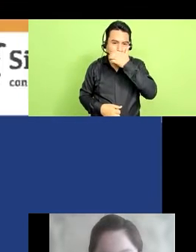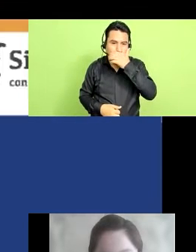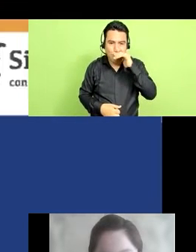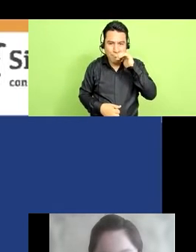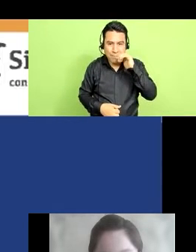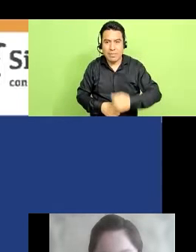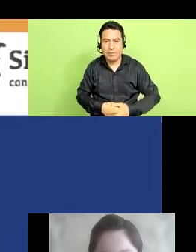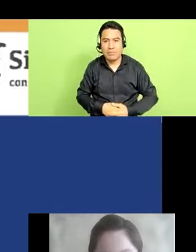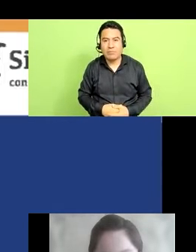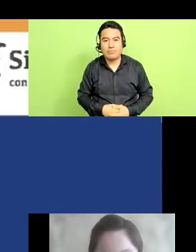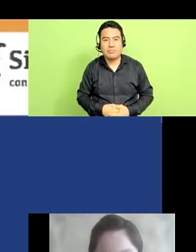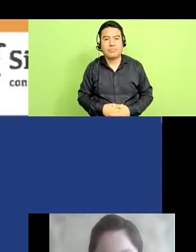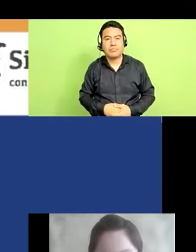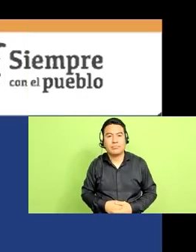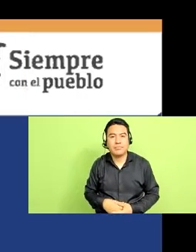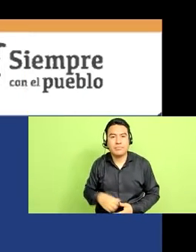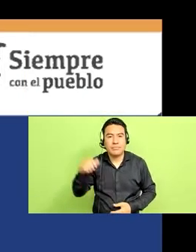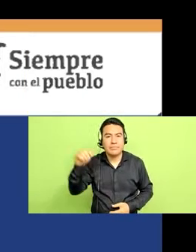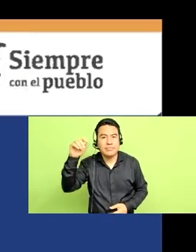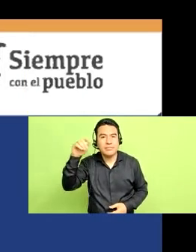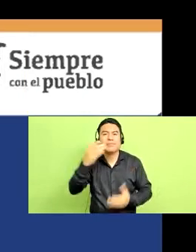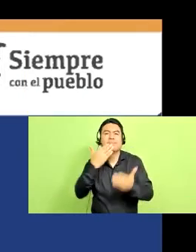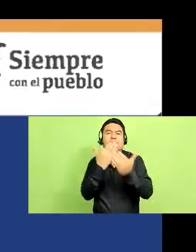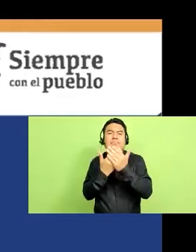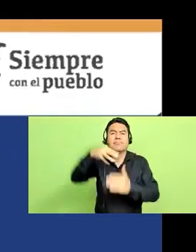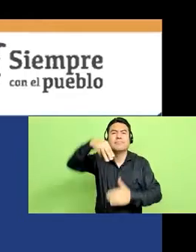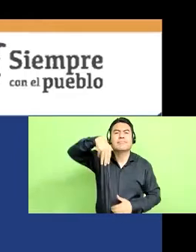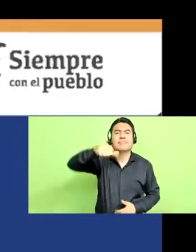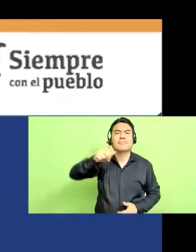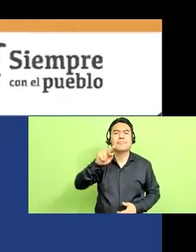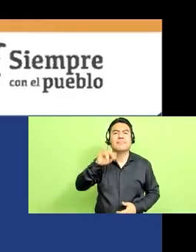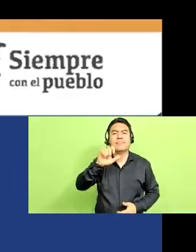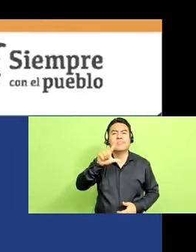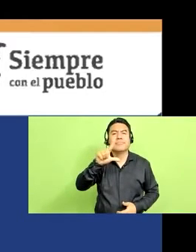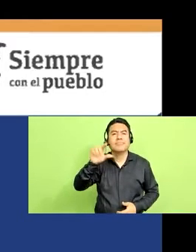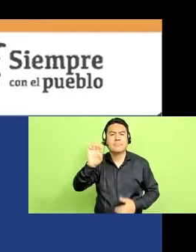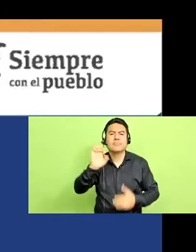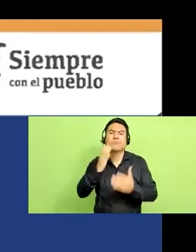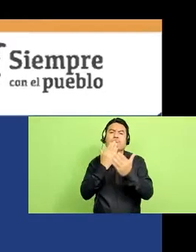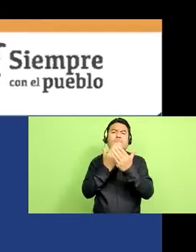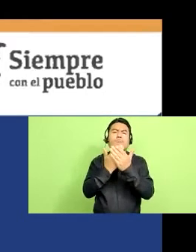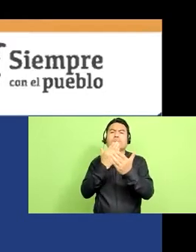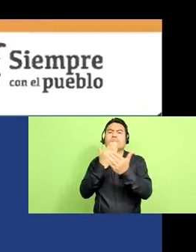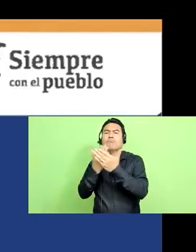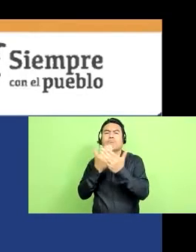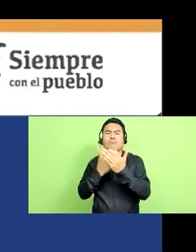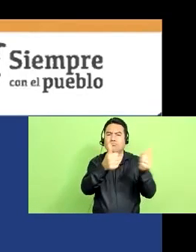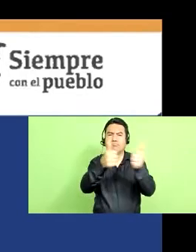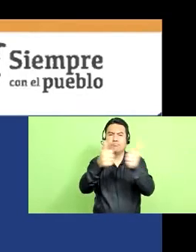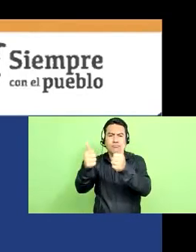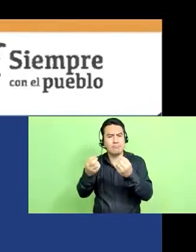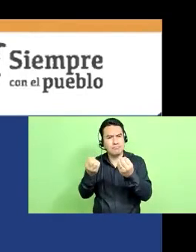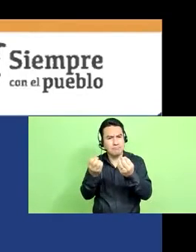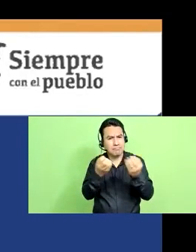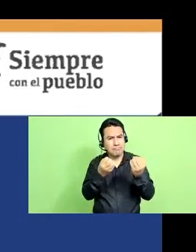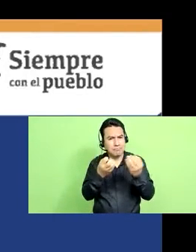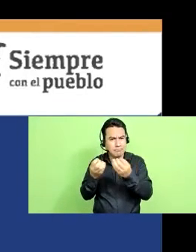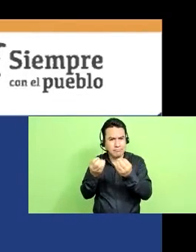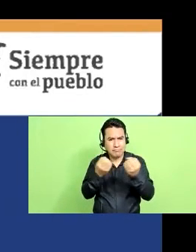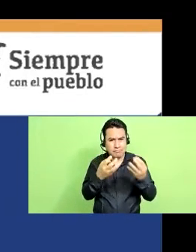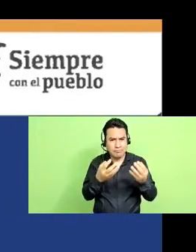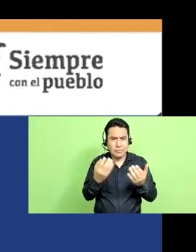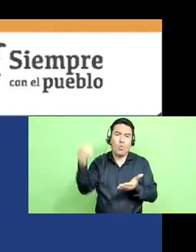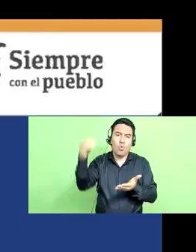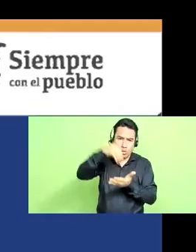muchas gracias a esta variable por revolución bien nuevamente estamos repitiendo los canales de recepción